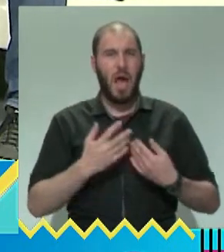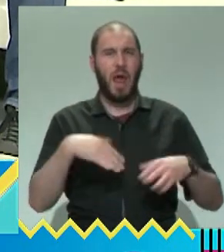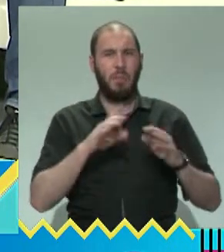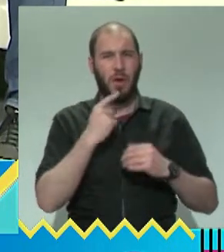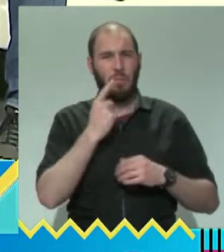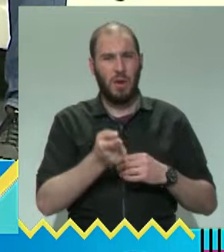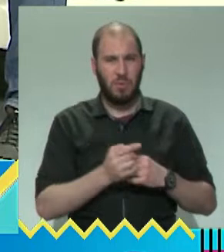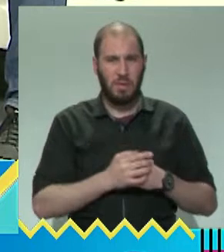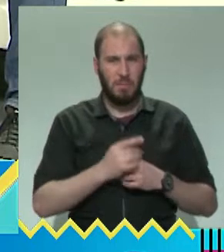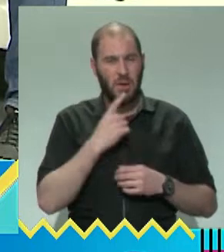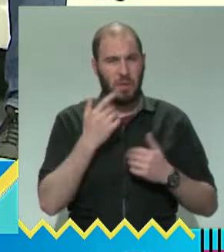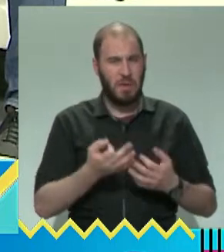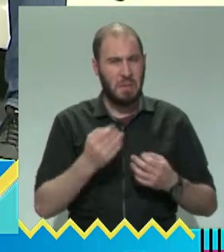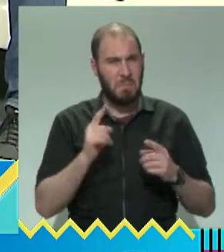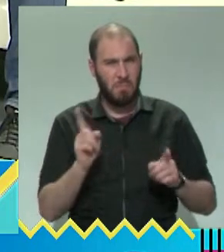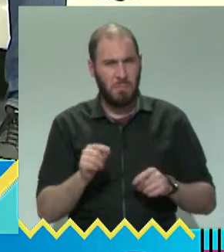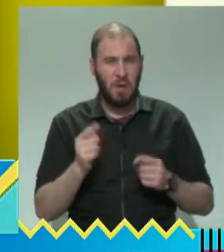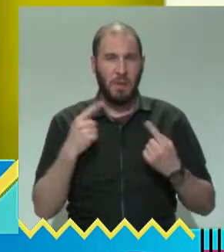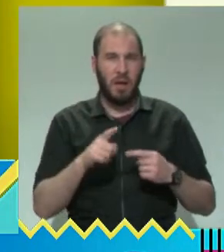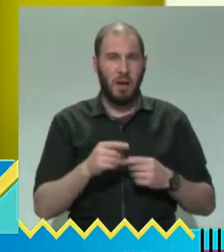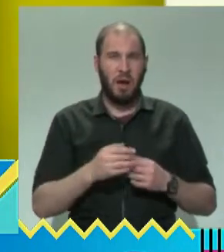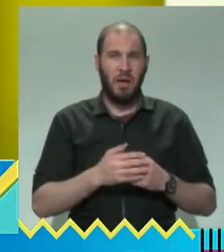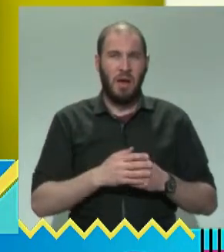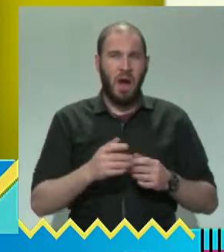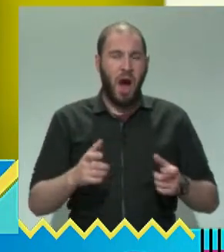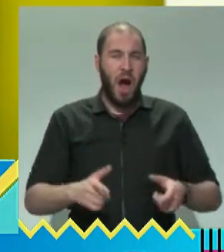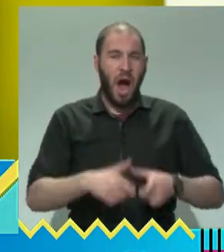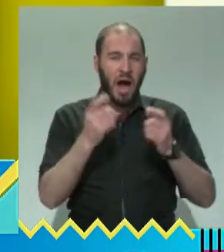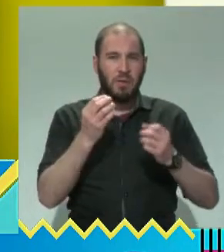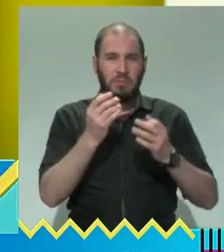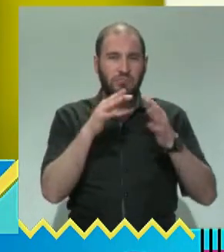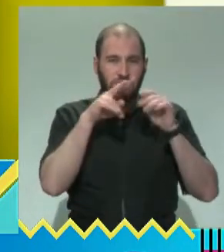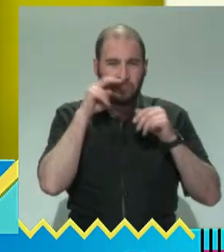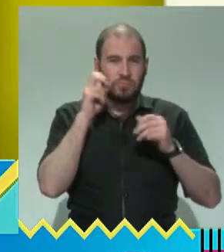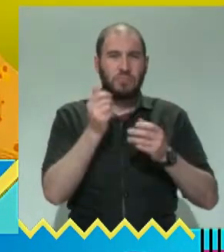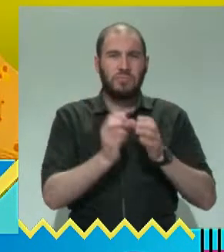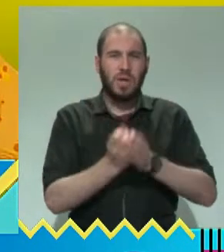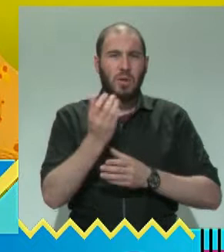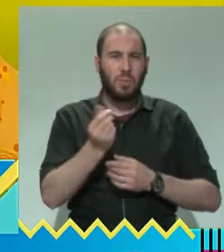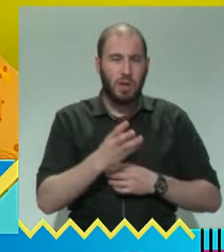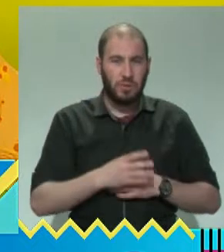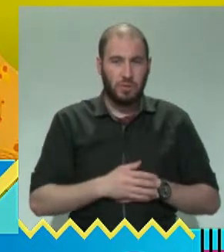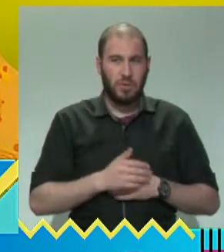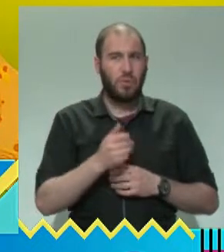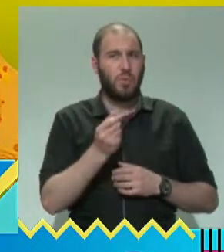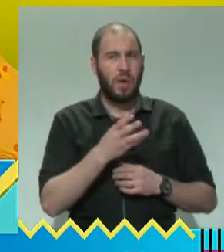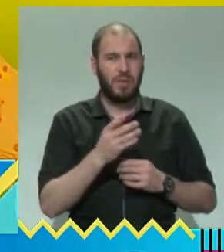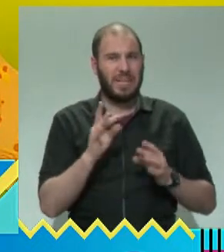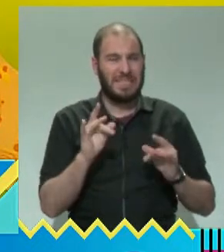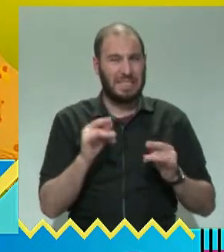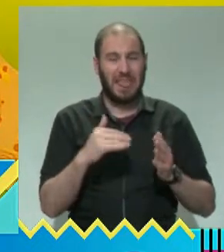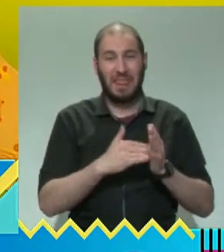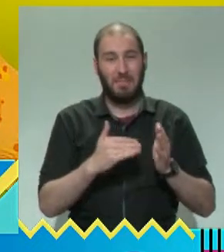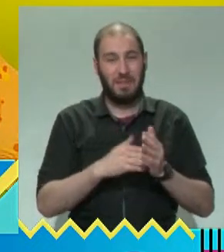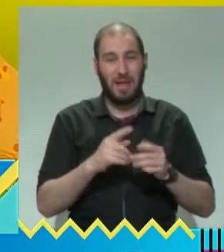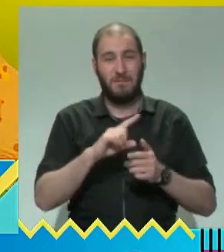preguntarte, no sé si está bien hecha la pregunta, pero ¿cuánto oxígeno genera un árbol? Como para tener en cuenta. ¿Cuánto oxígeno? Es difícil, depende